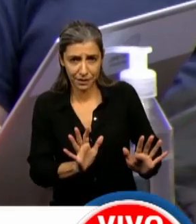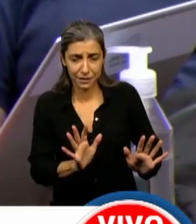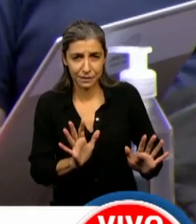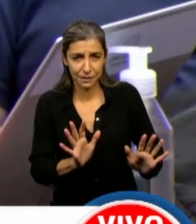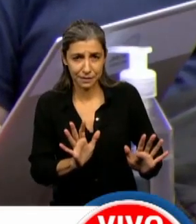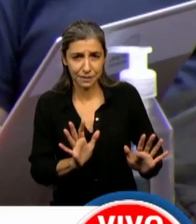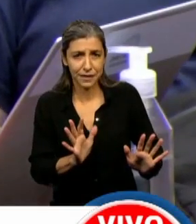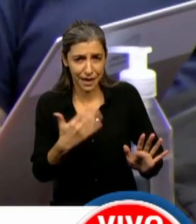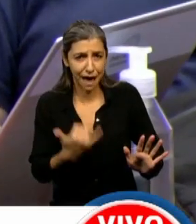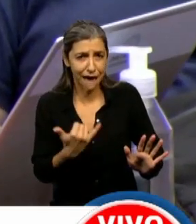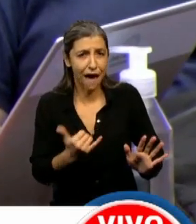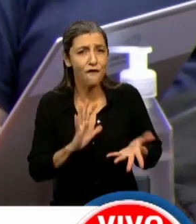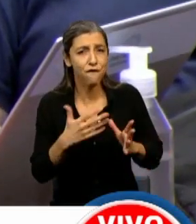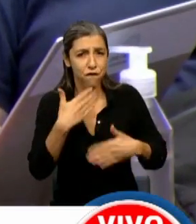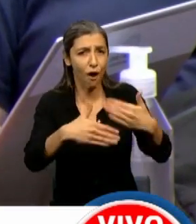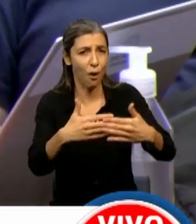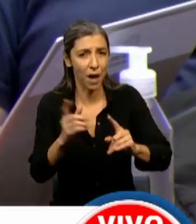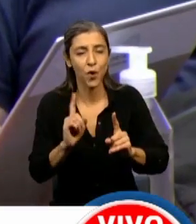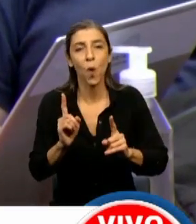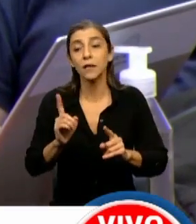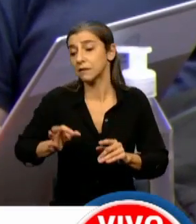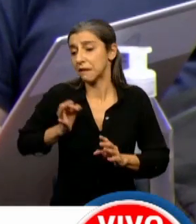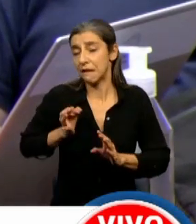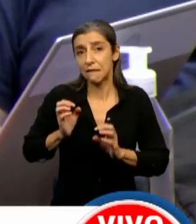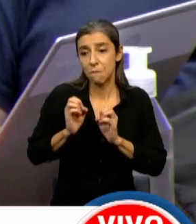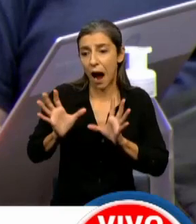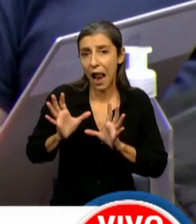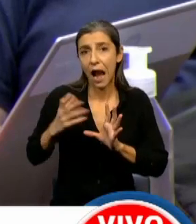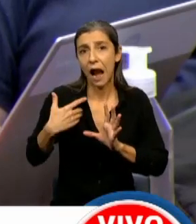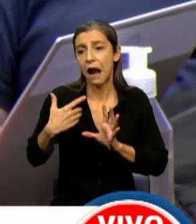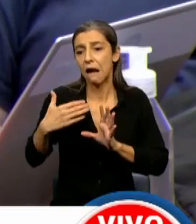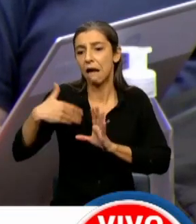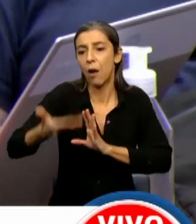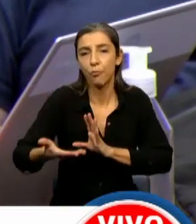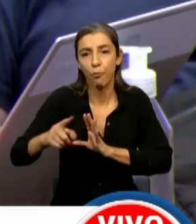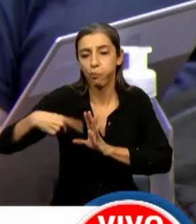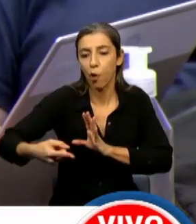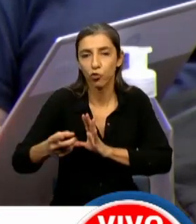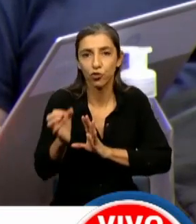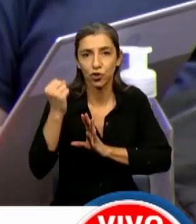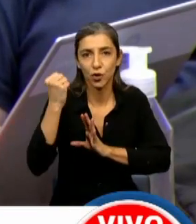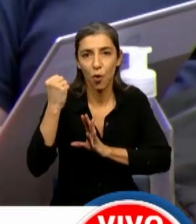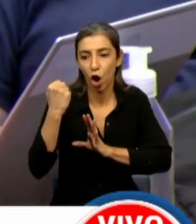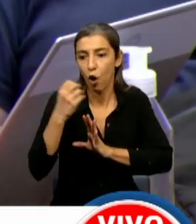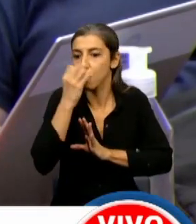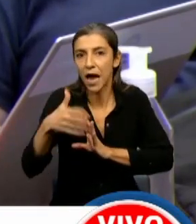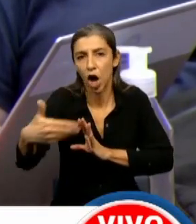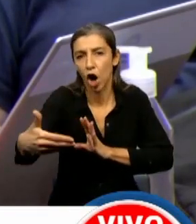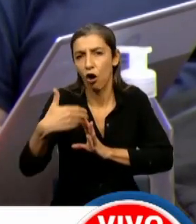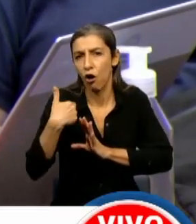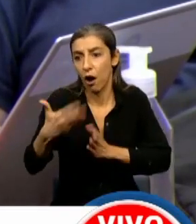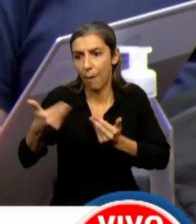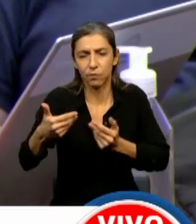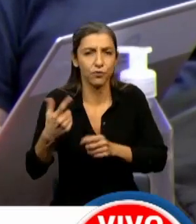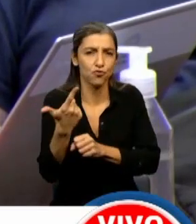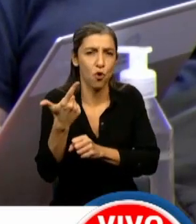No después de cualquier año recesivo siempre hay reactivación. De hecho, después del año 2018, que hubo una recesión muy profunda,